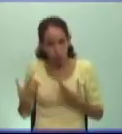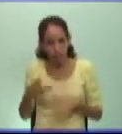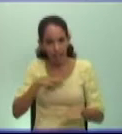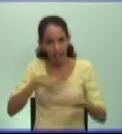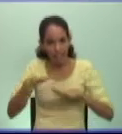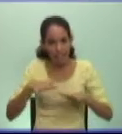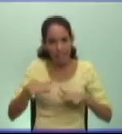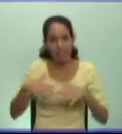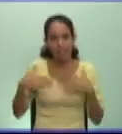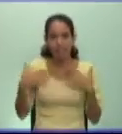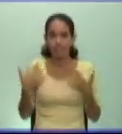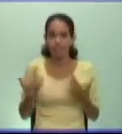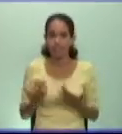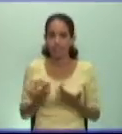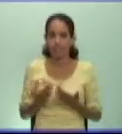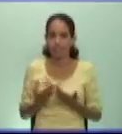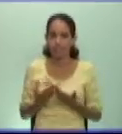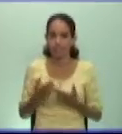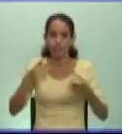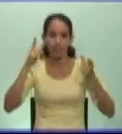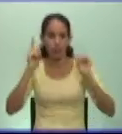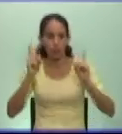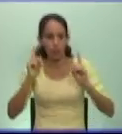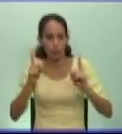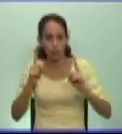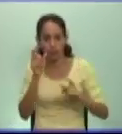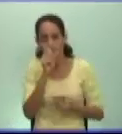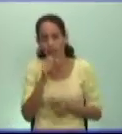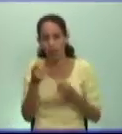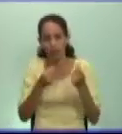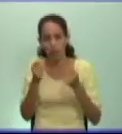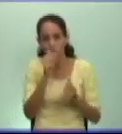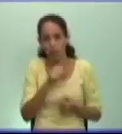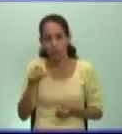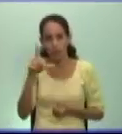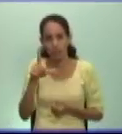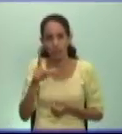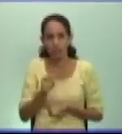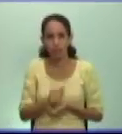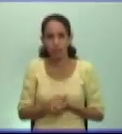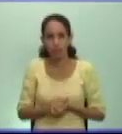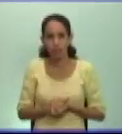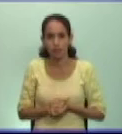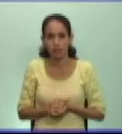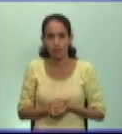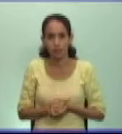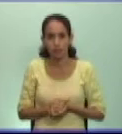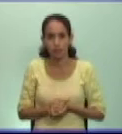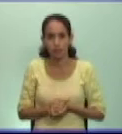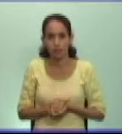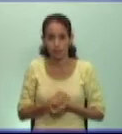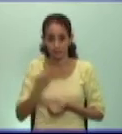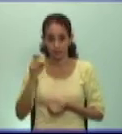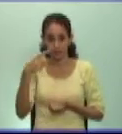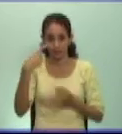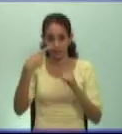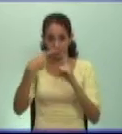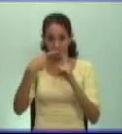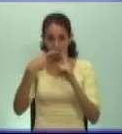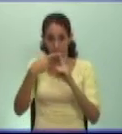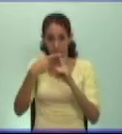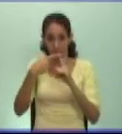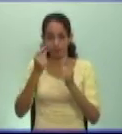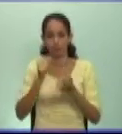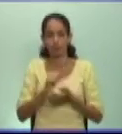punto de vista económico, desde el punto de vista político, social y desde el punto de vista intraamericano. Cuando hablamos en estos elementos, miren